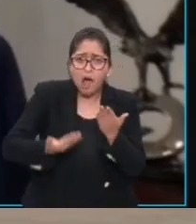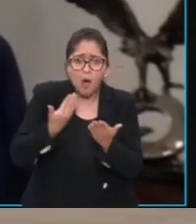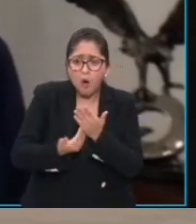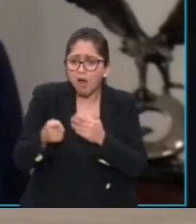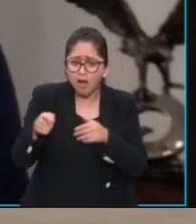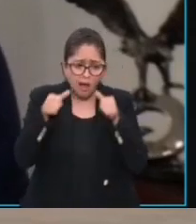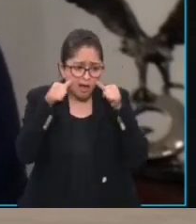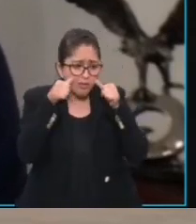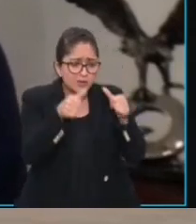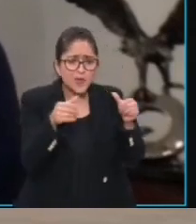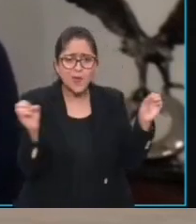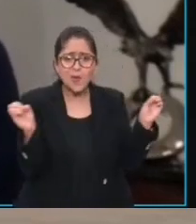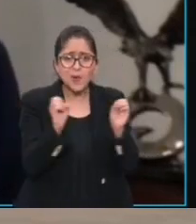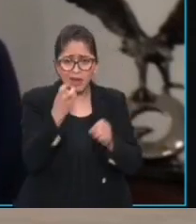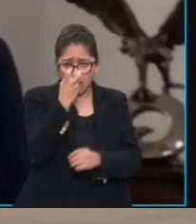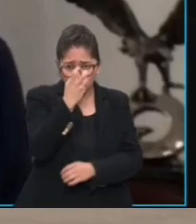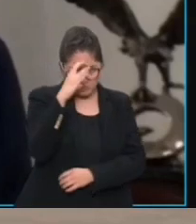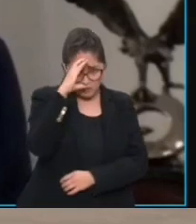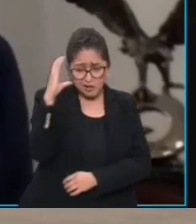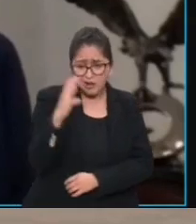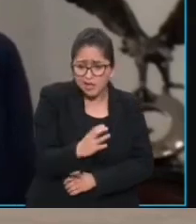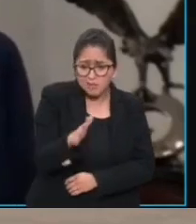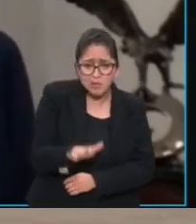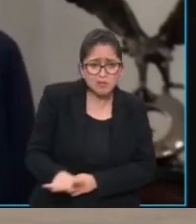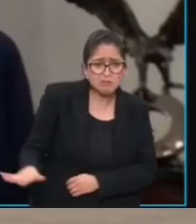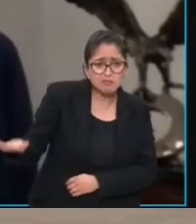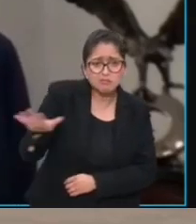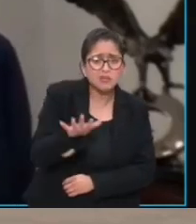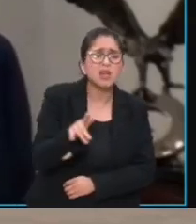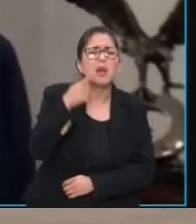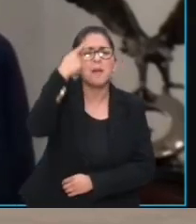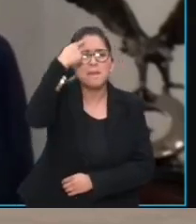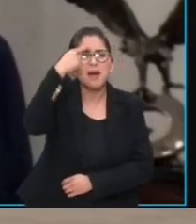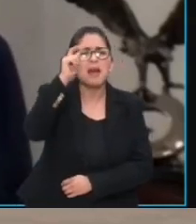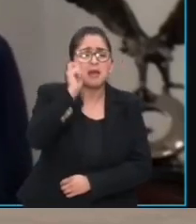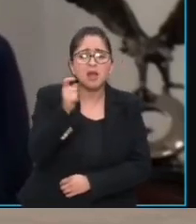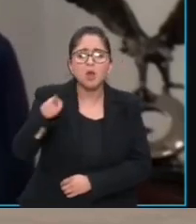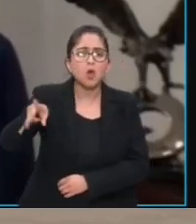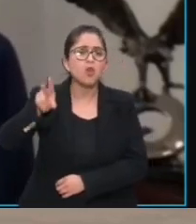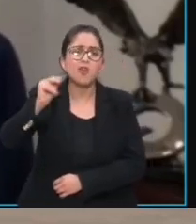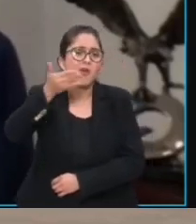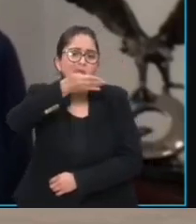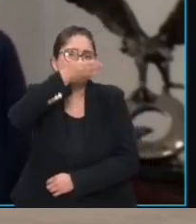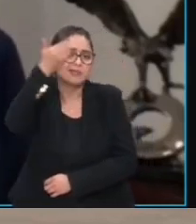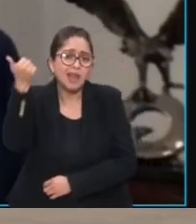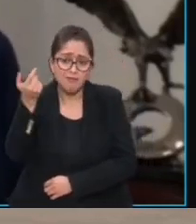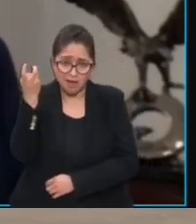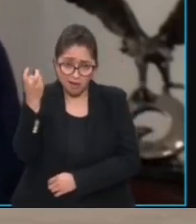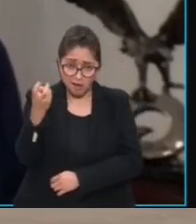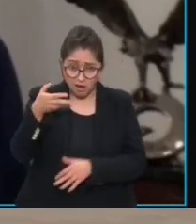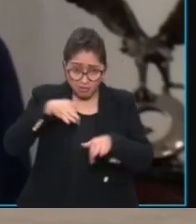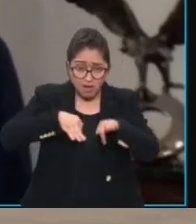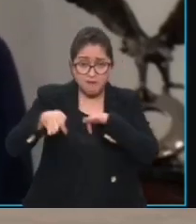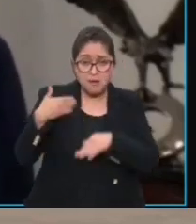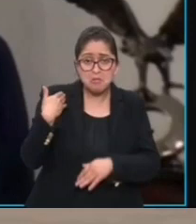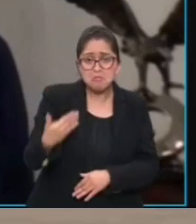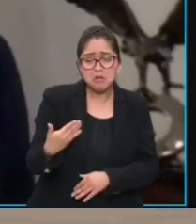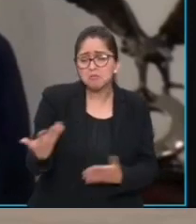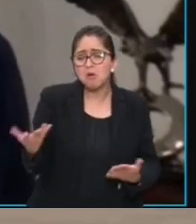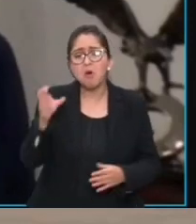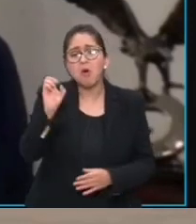negligencia criminal en casi todos los actos que hacen por negligencia, por incapacidad o por